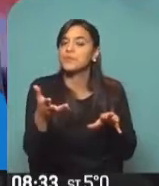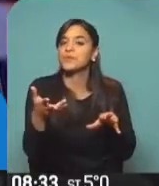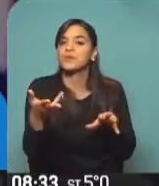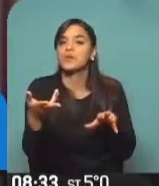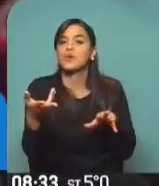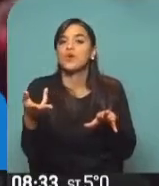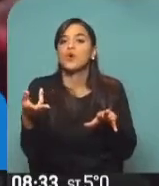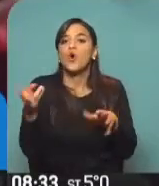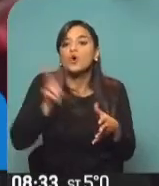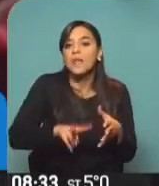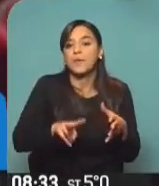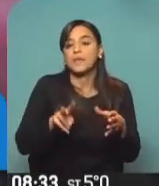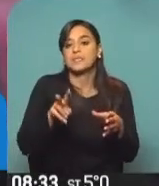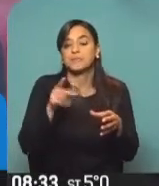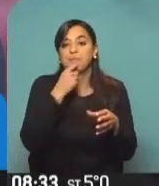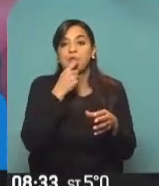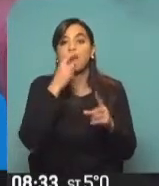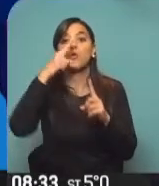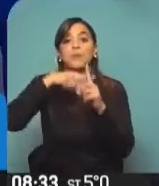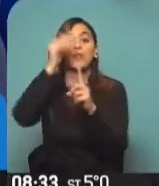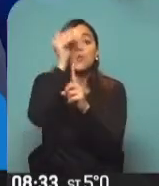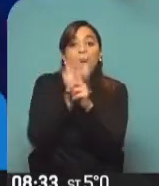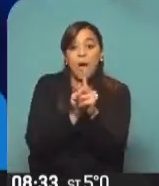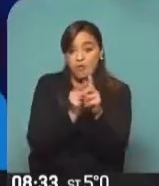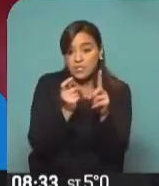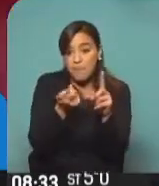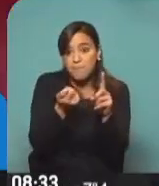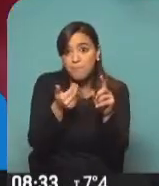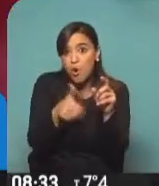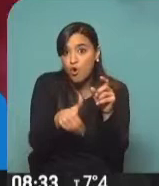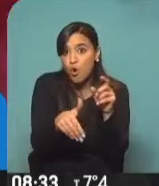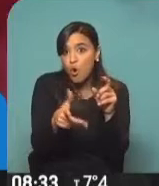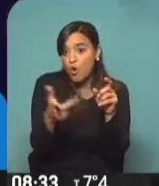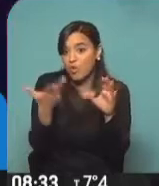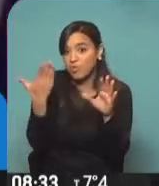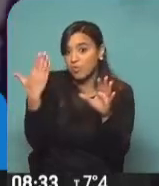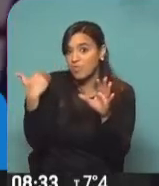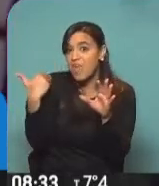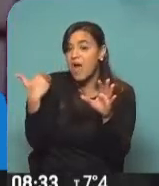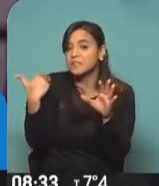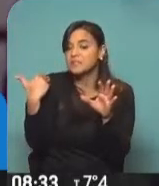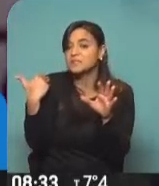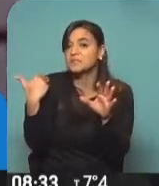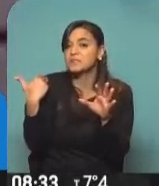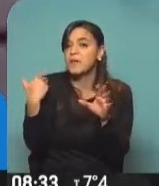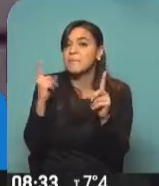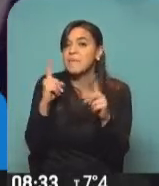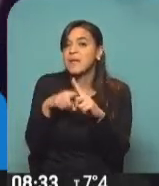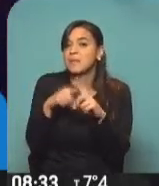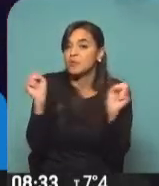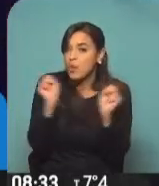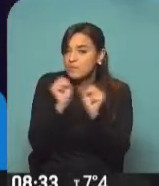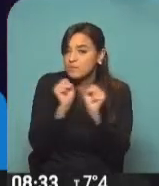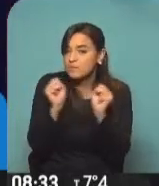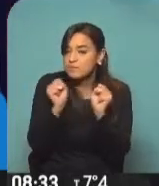frías van a estar bajas y hace poco digamos días atrás hubo también las mismas temperaturas